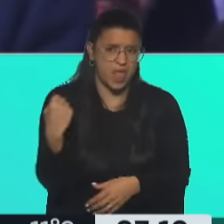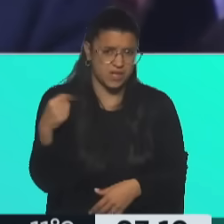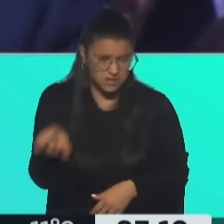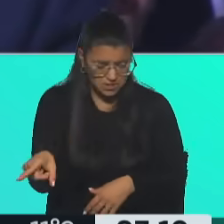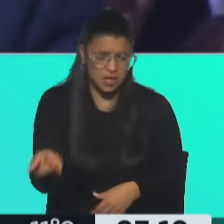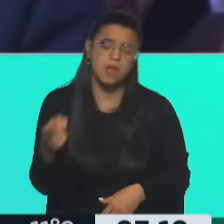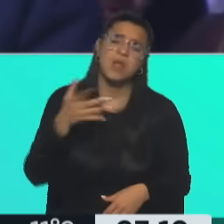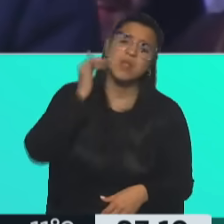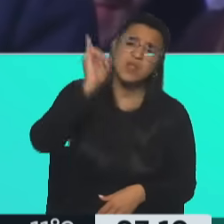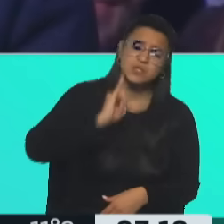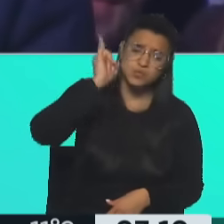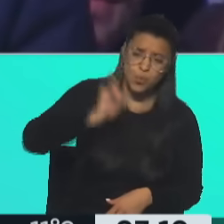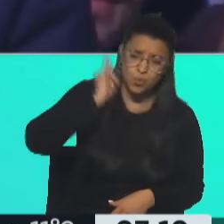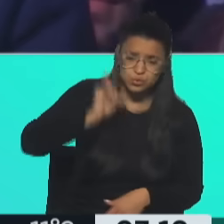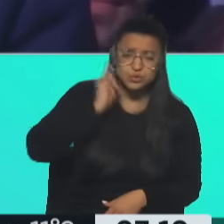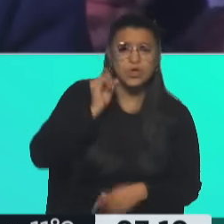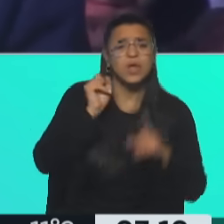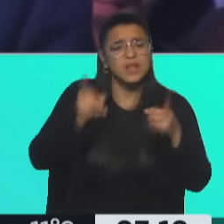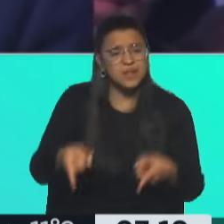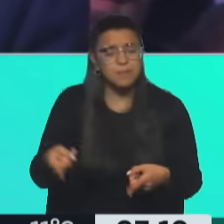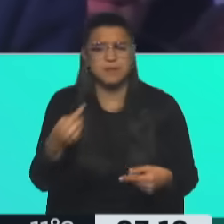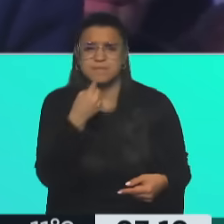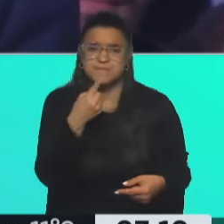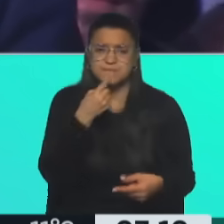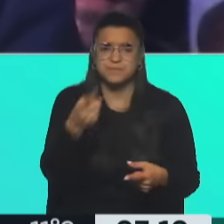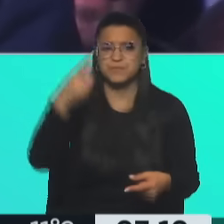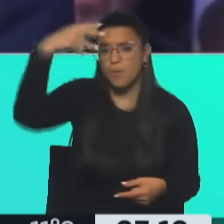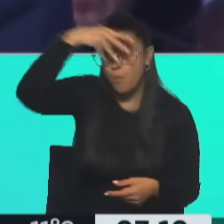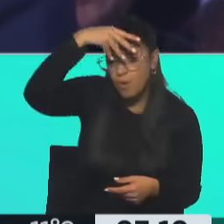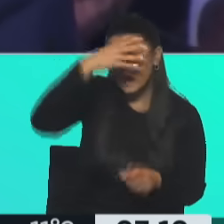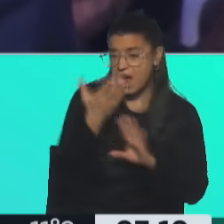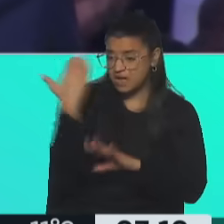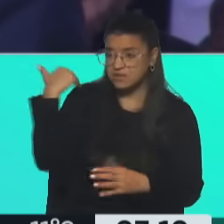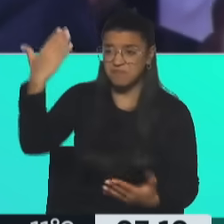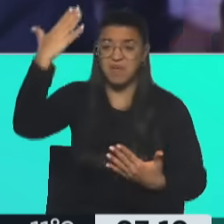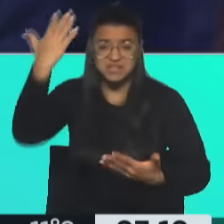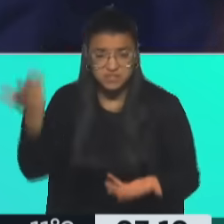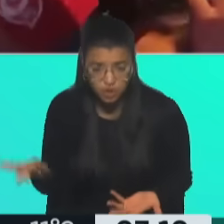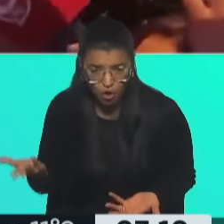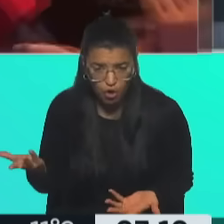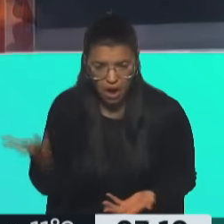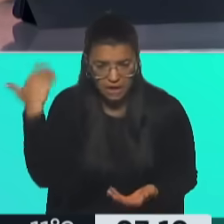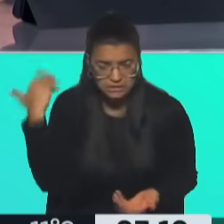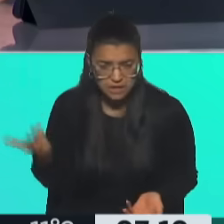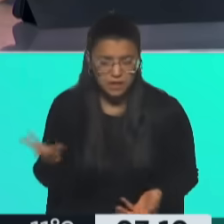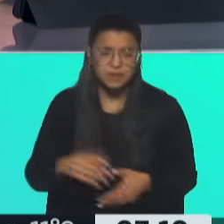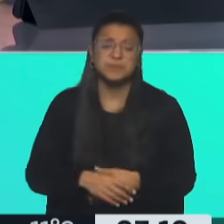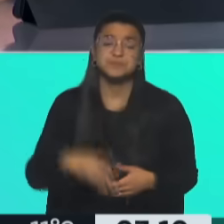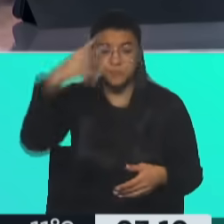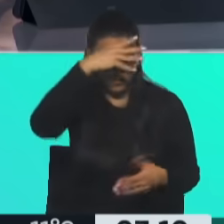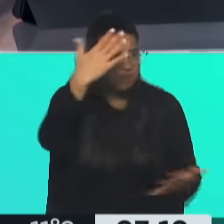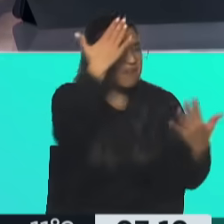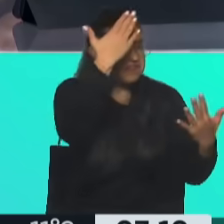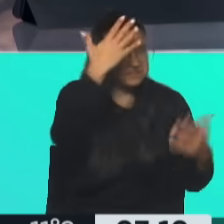un discurso que de una u otra manera también ponía en jaque a Patricia burris que ayer lo felicitó exactamente Patricia ulris que ayer lo